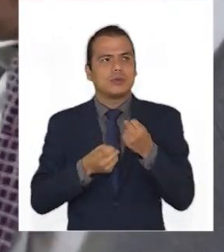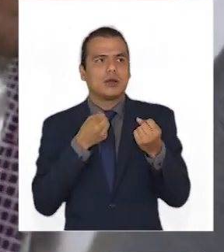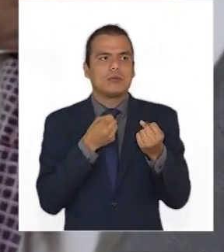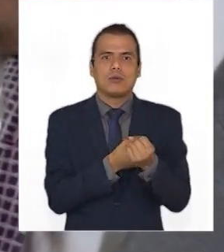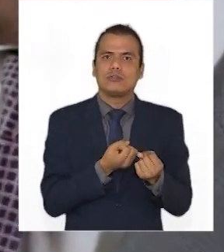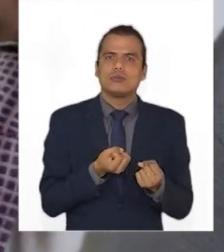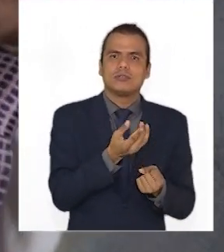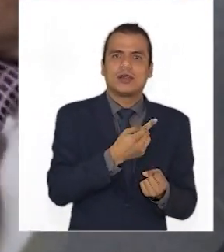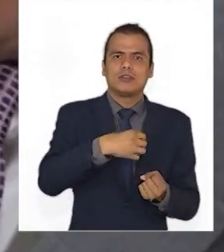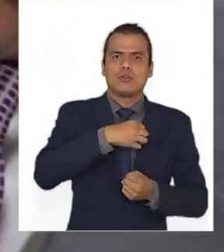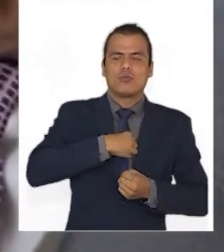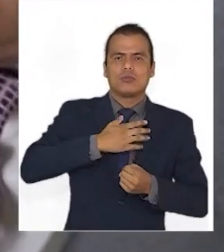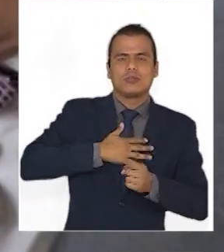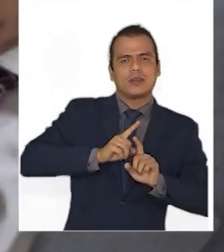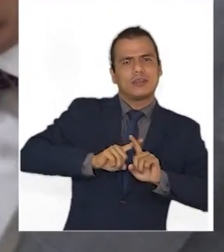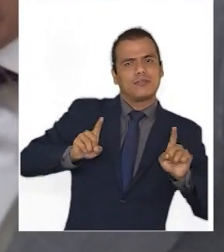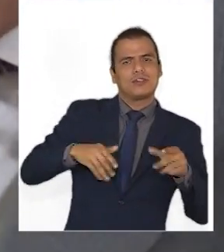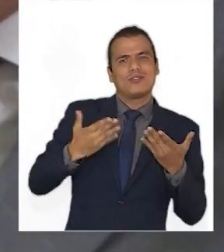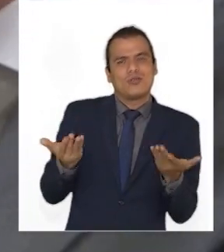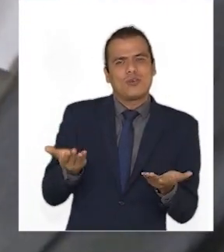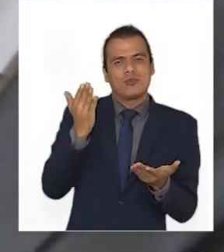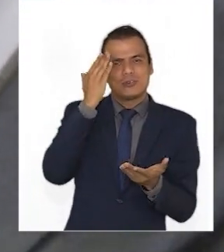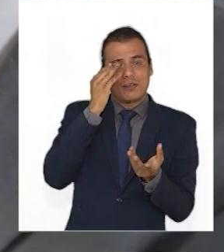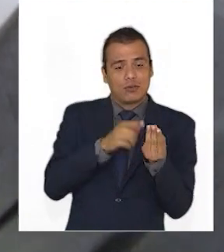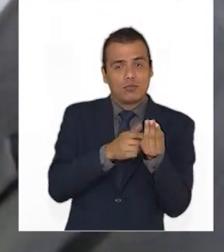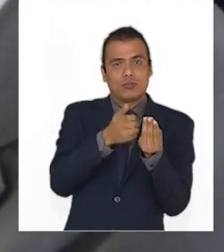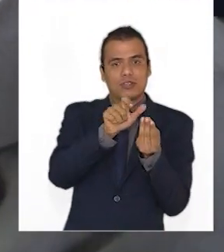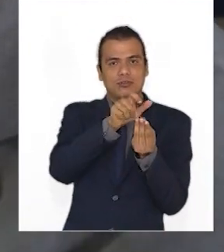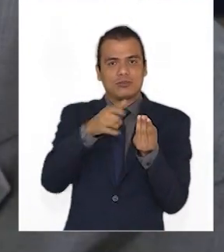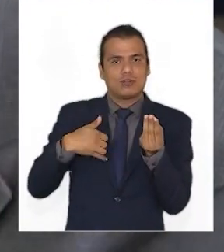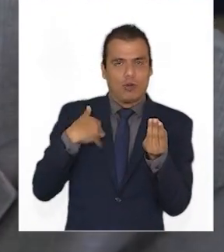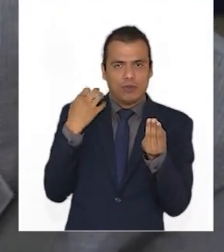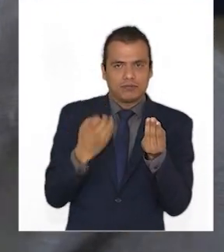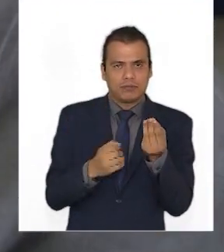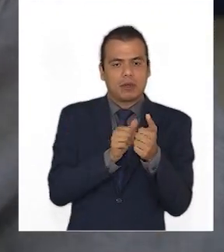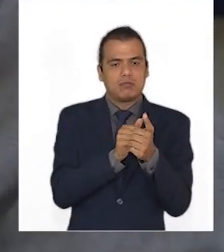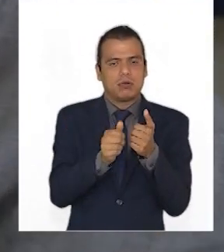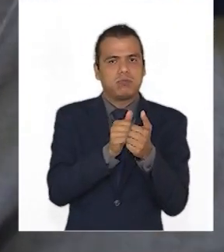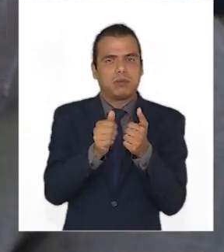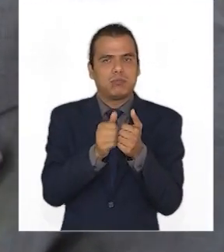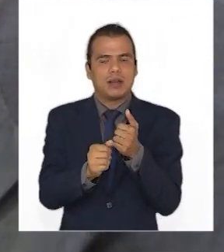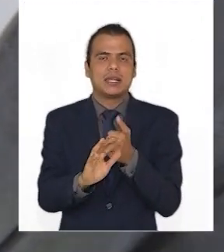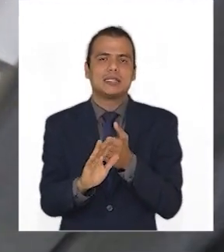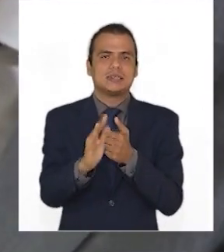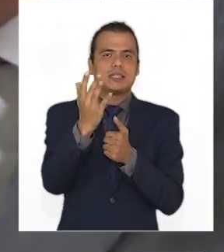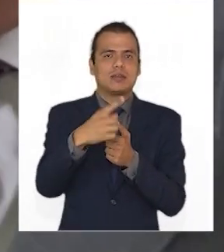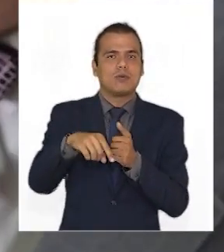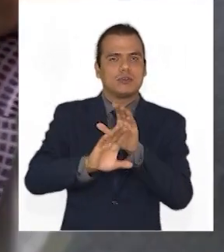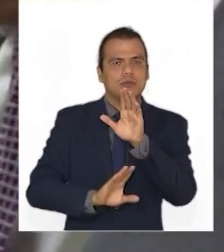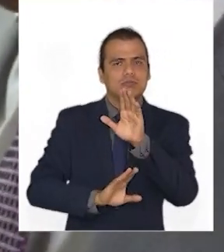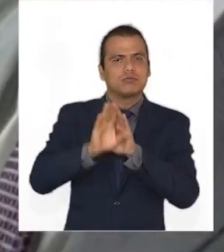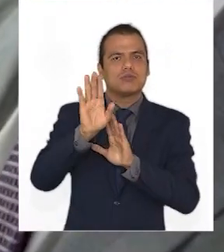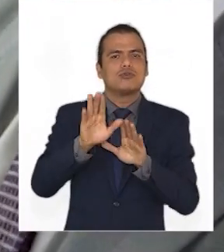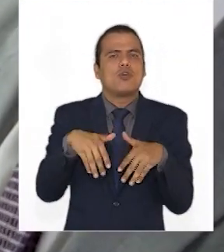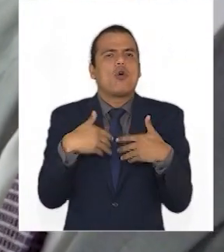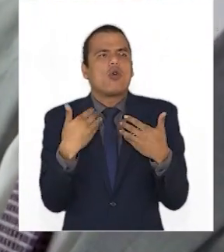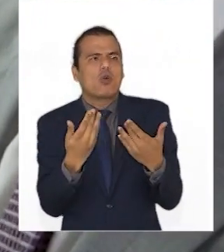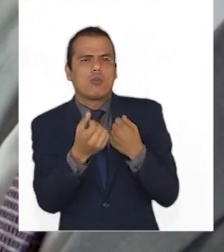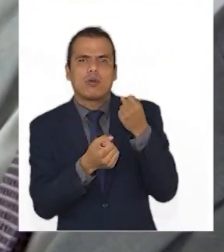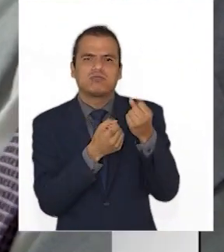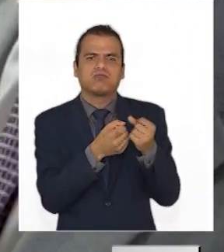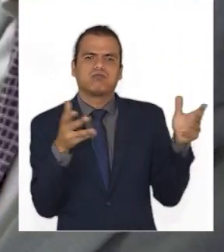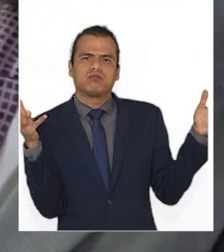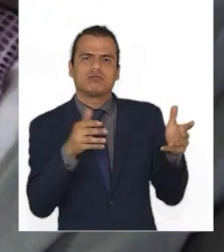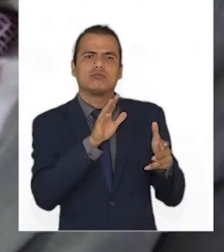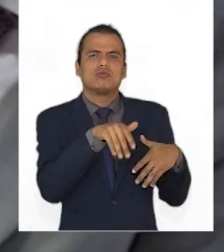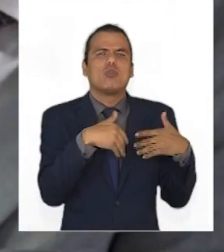de la educación acaban de dar una cifra que 5 de cada 10 muchachos solamente llegan a centros de desarrollo infantil. Hay que sacarlos de estos entornos.